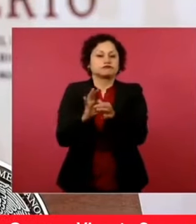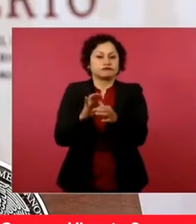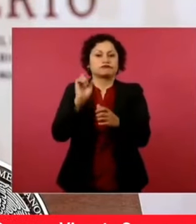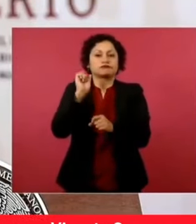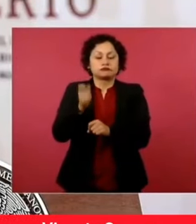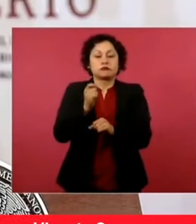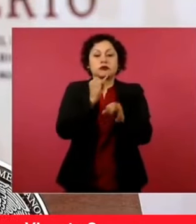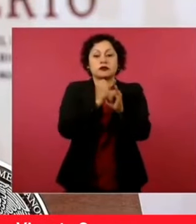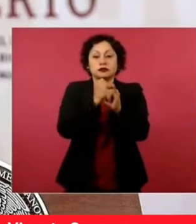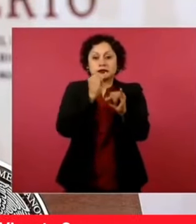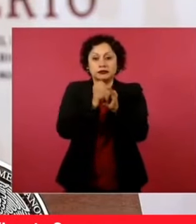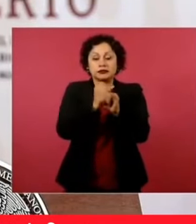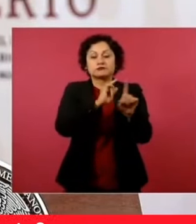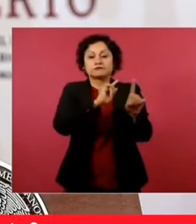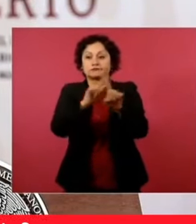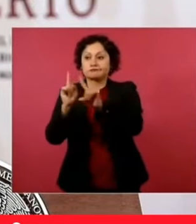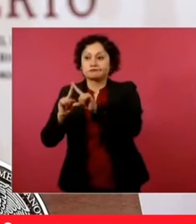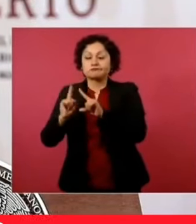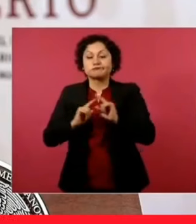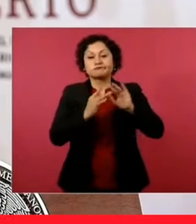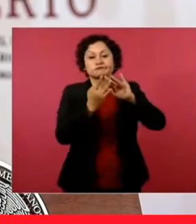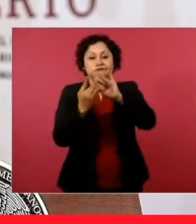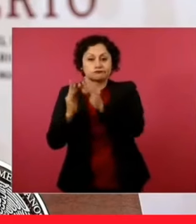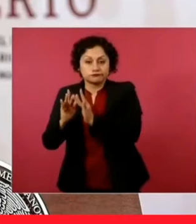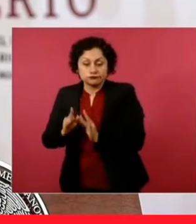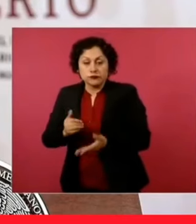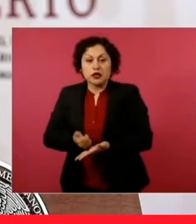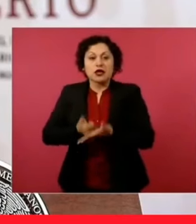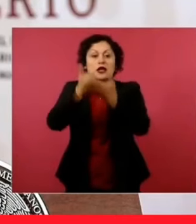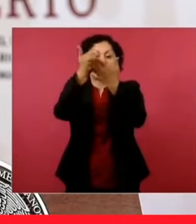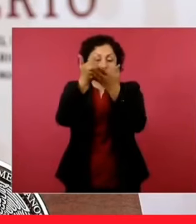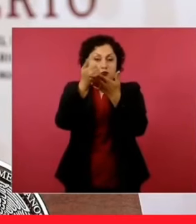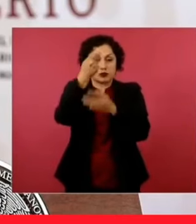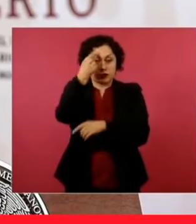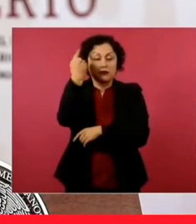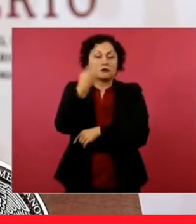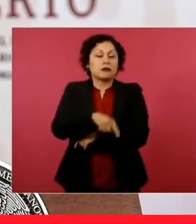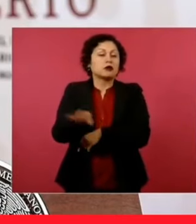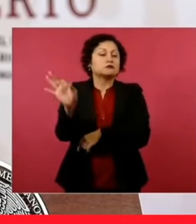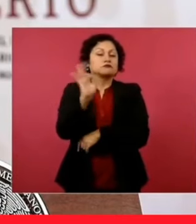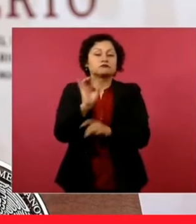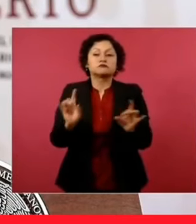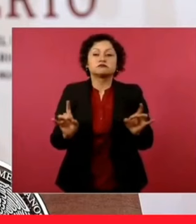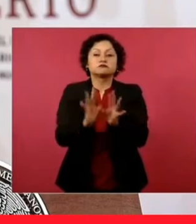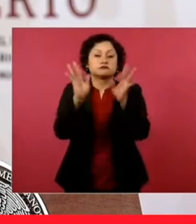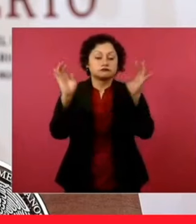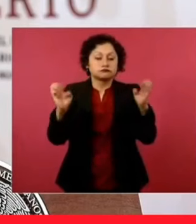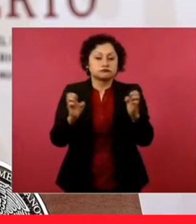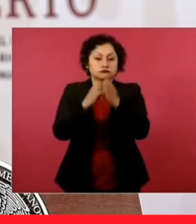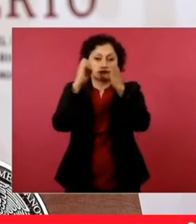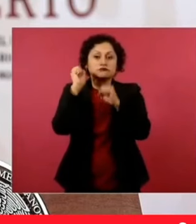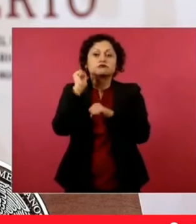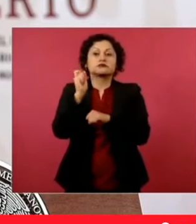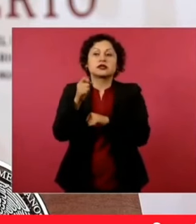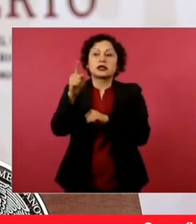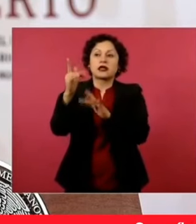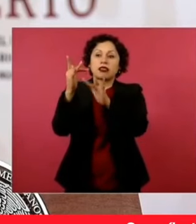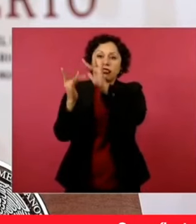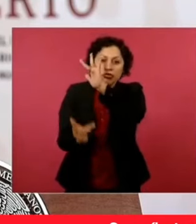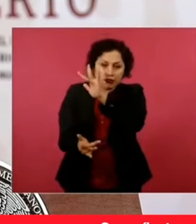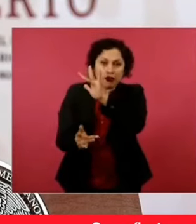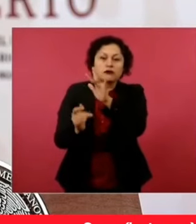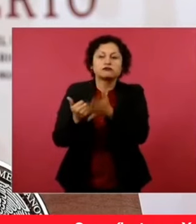hacer frente a desastres naturales y poder restablecer de forma pronta la cobertura de telecomunicaciones que permita atender